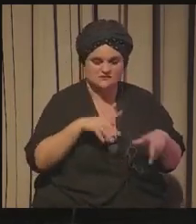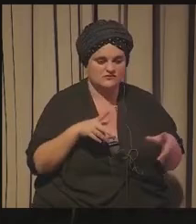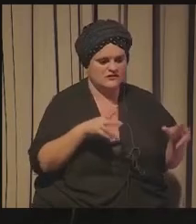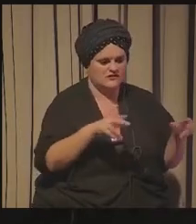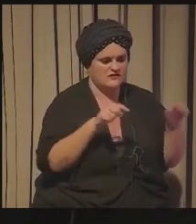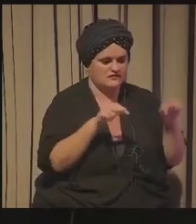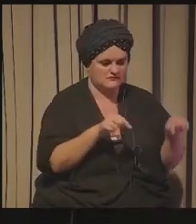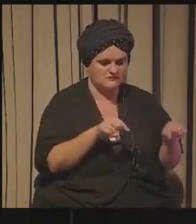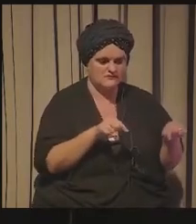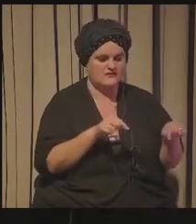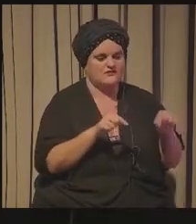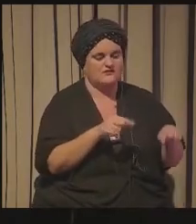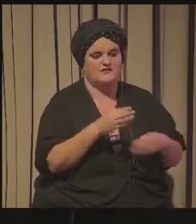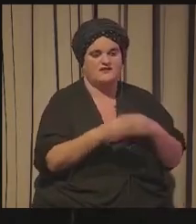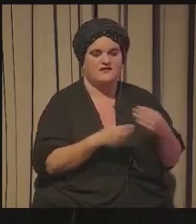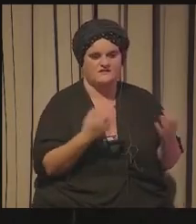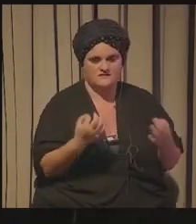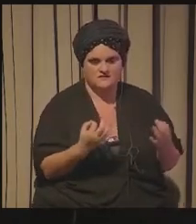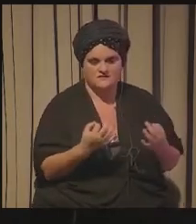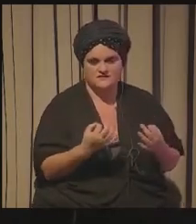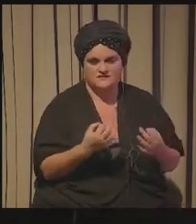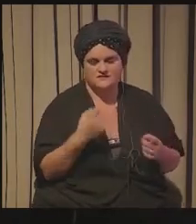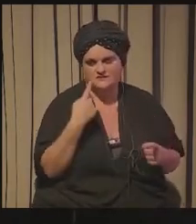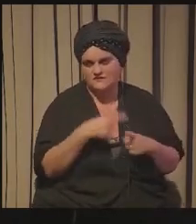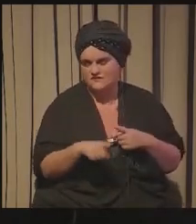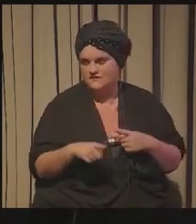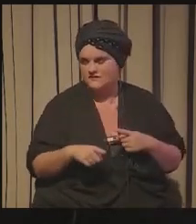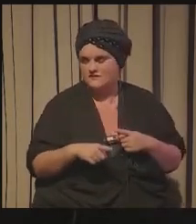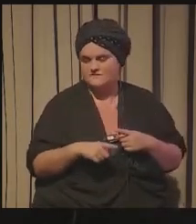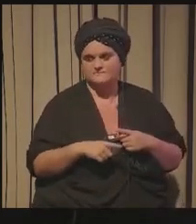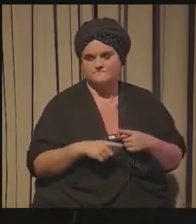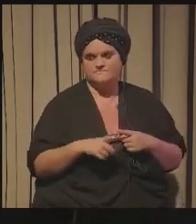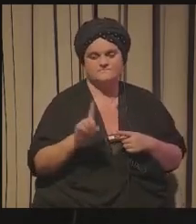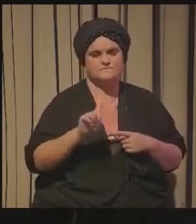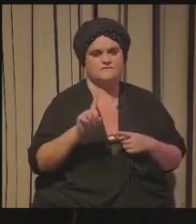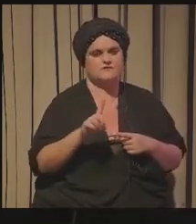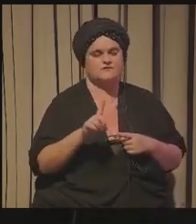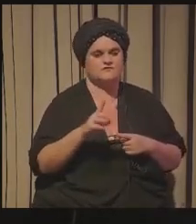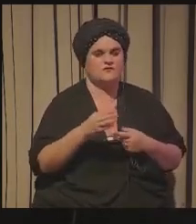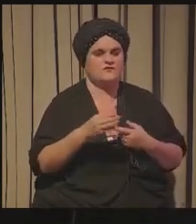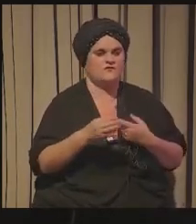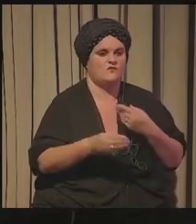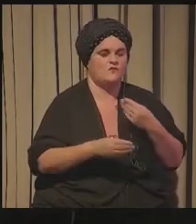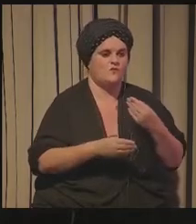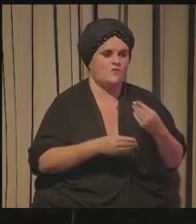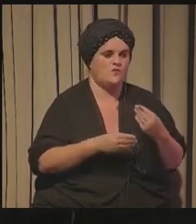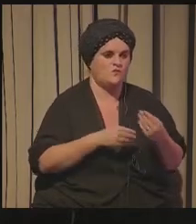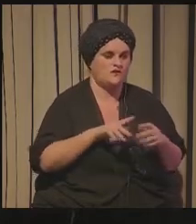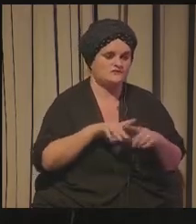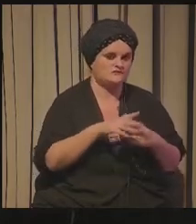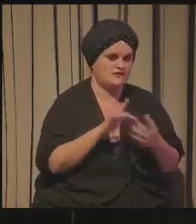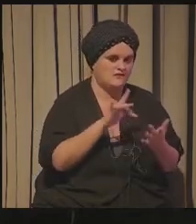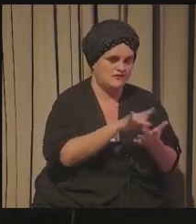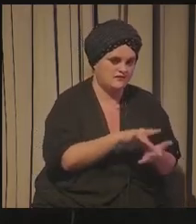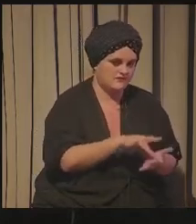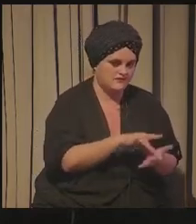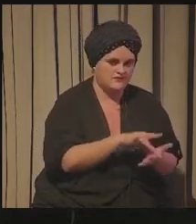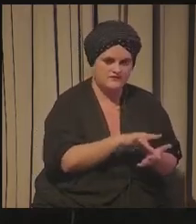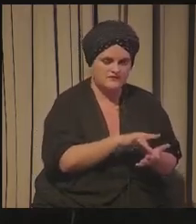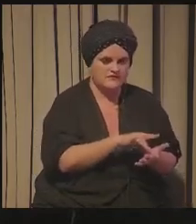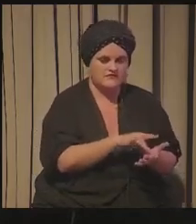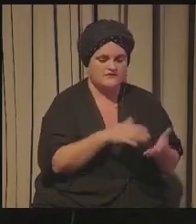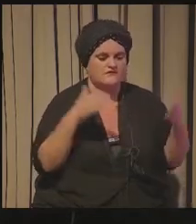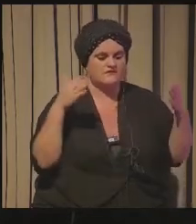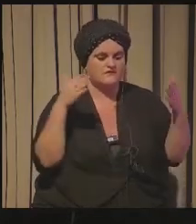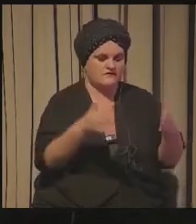Eso sería, bueno, una cosa. No se trata de ningún hecho, pero tiene que ser mínimo y el énfasis tiene